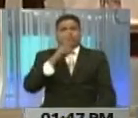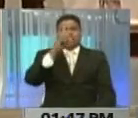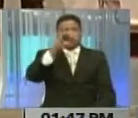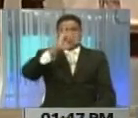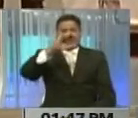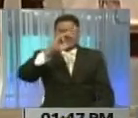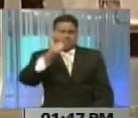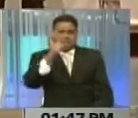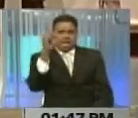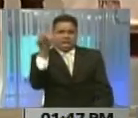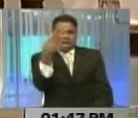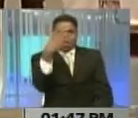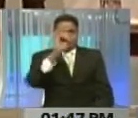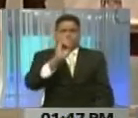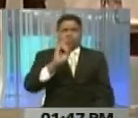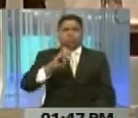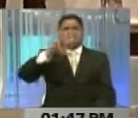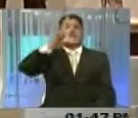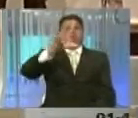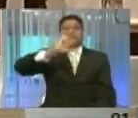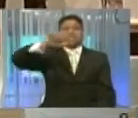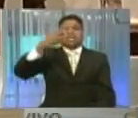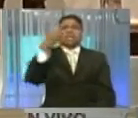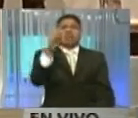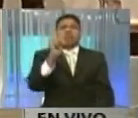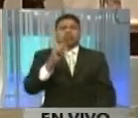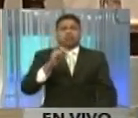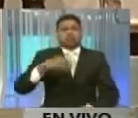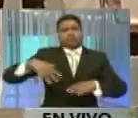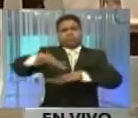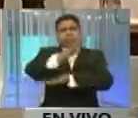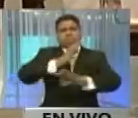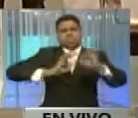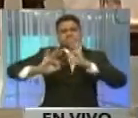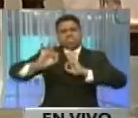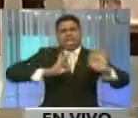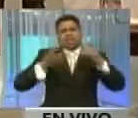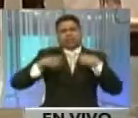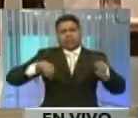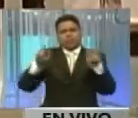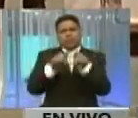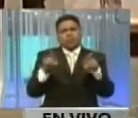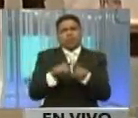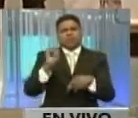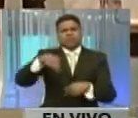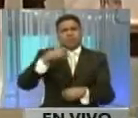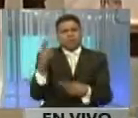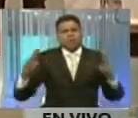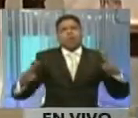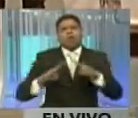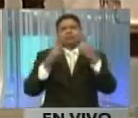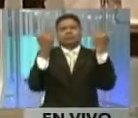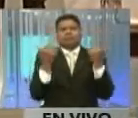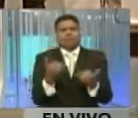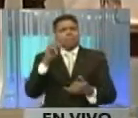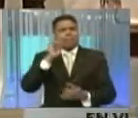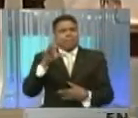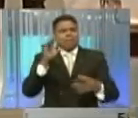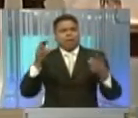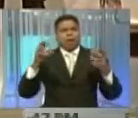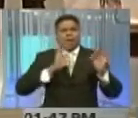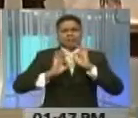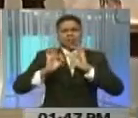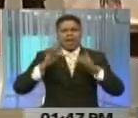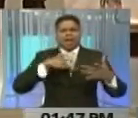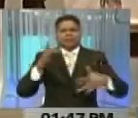junio en Ciudad Teatro, para que nos encontremos allí después de las funciones, para que veamos las actividades académicas,